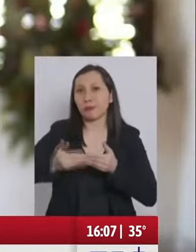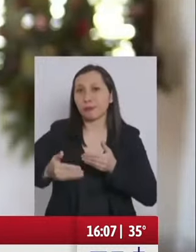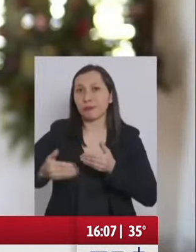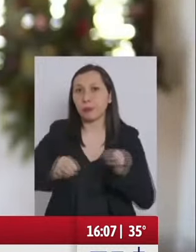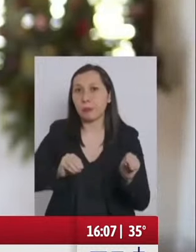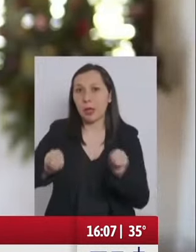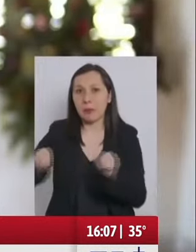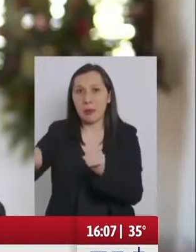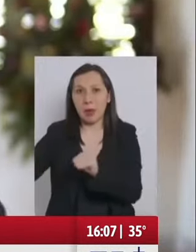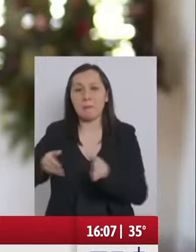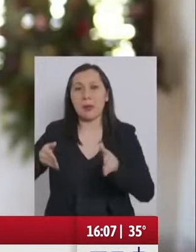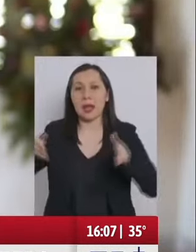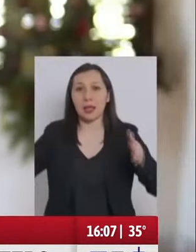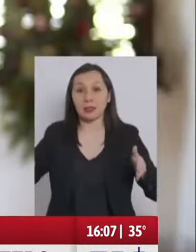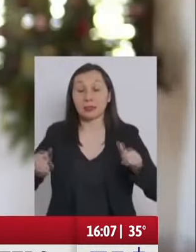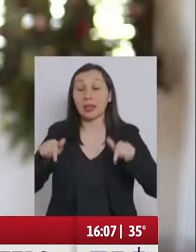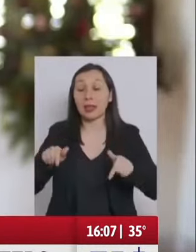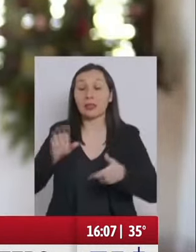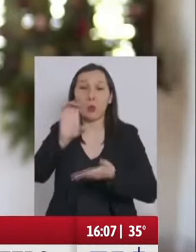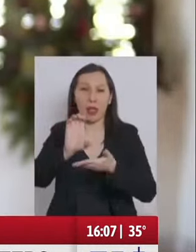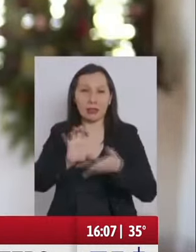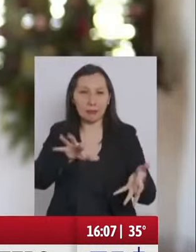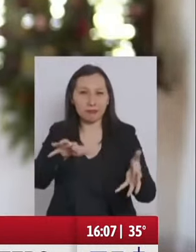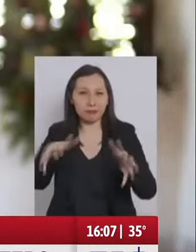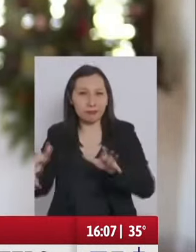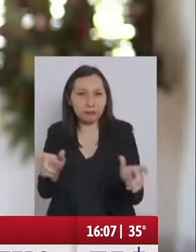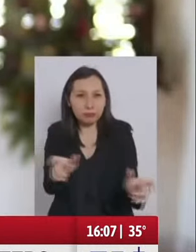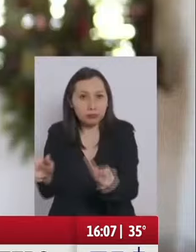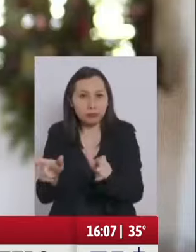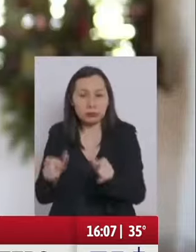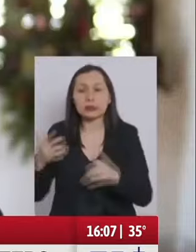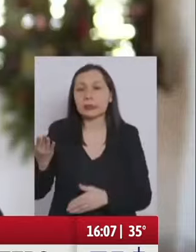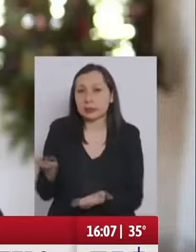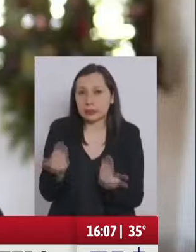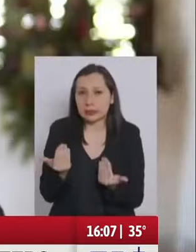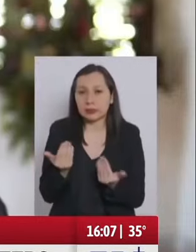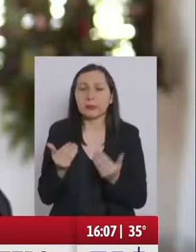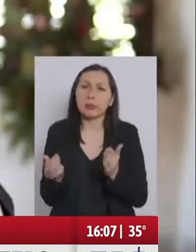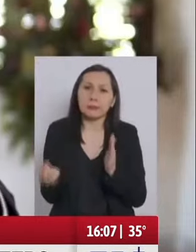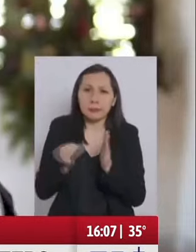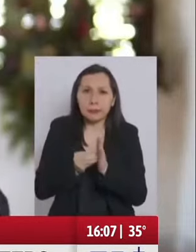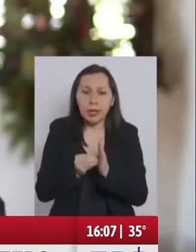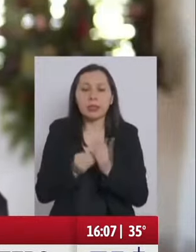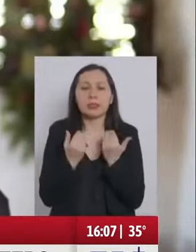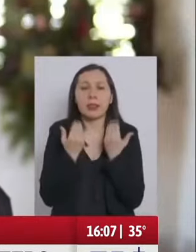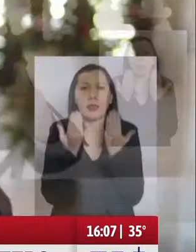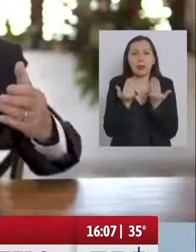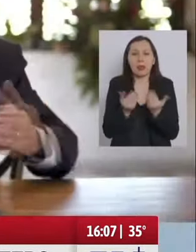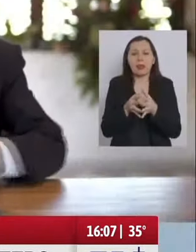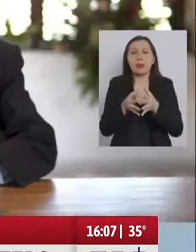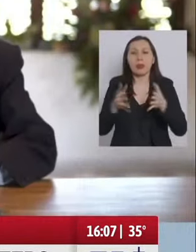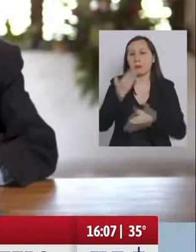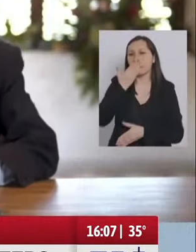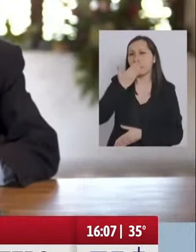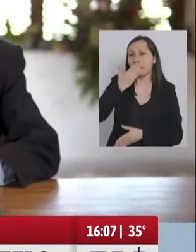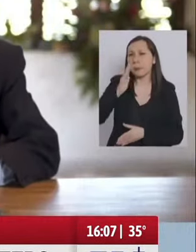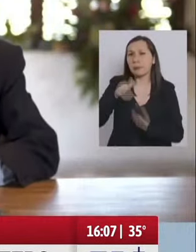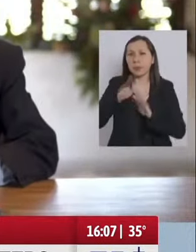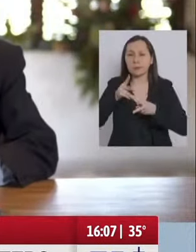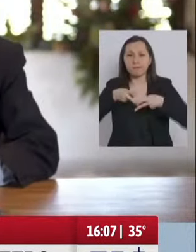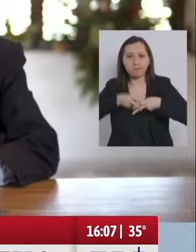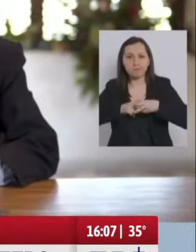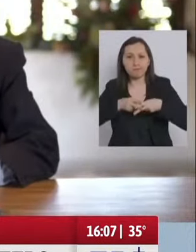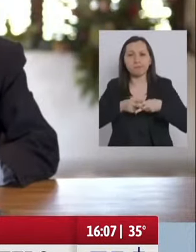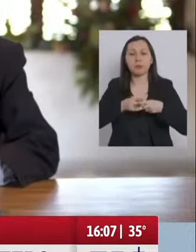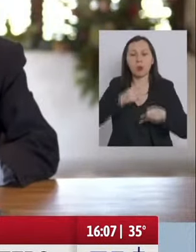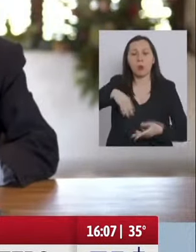a verificar este procedimiento. Pronto a cumplir 75 años, Sebastián Piñera, sí. 2 veces presidente de Chile.